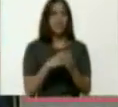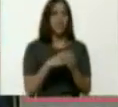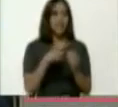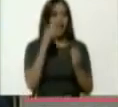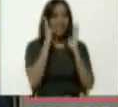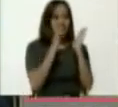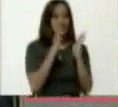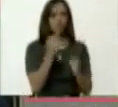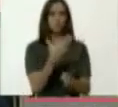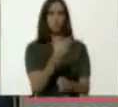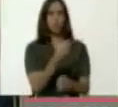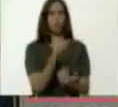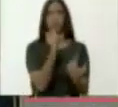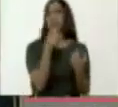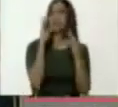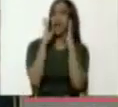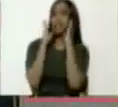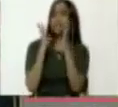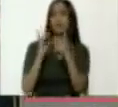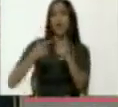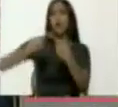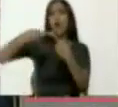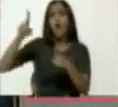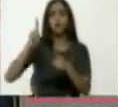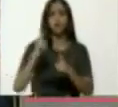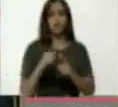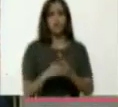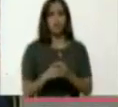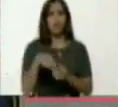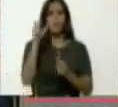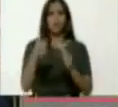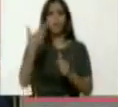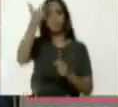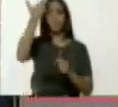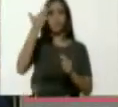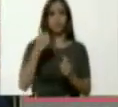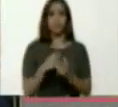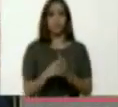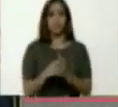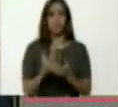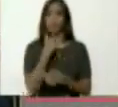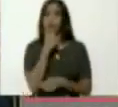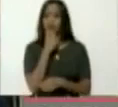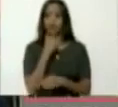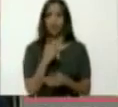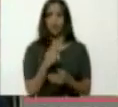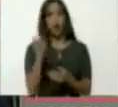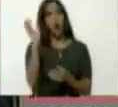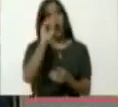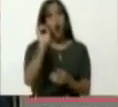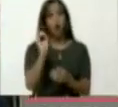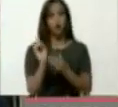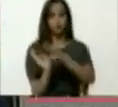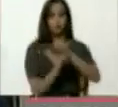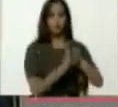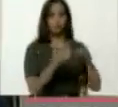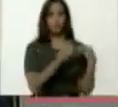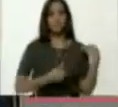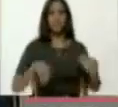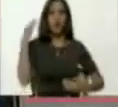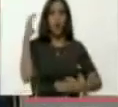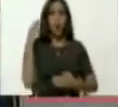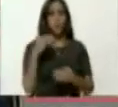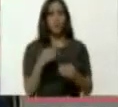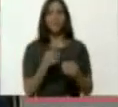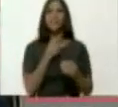Wow. Eso fue lo más significante de él. O un Duque que cree en el fracking. Ah, o